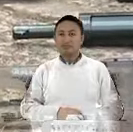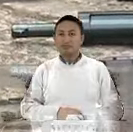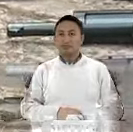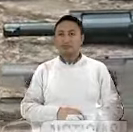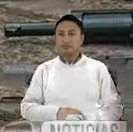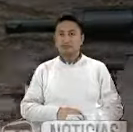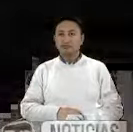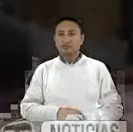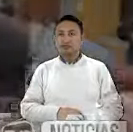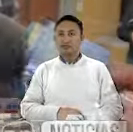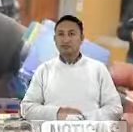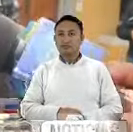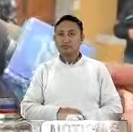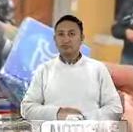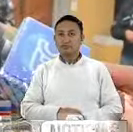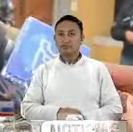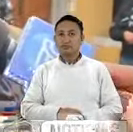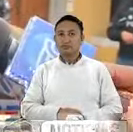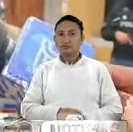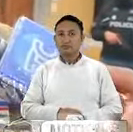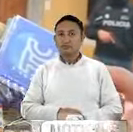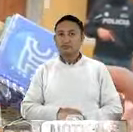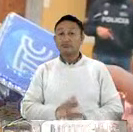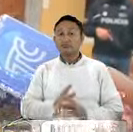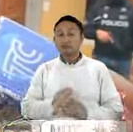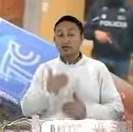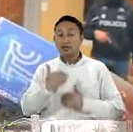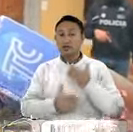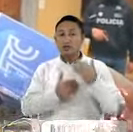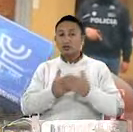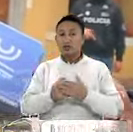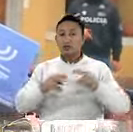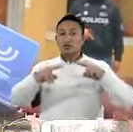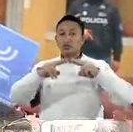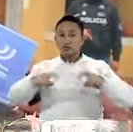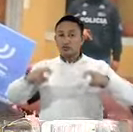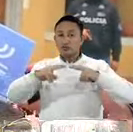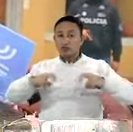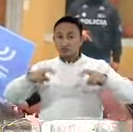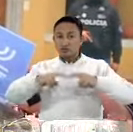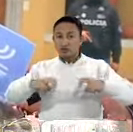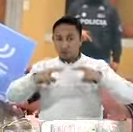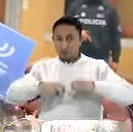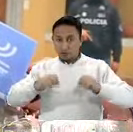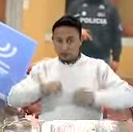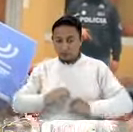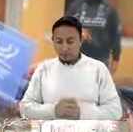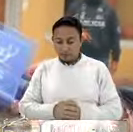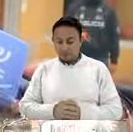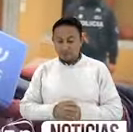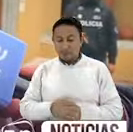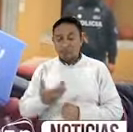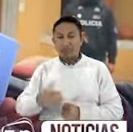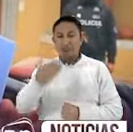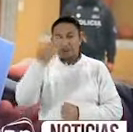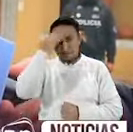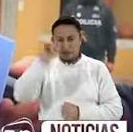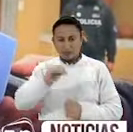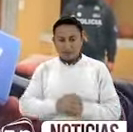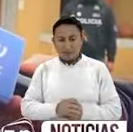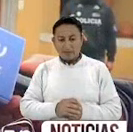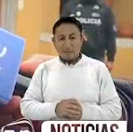la capital. Se irán determinando hilos investigativos para establecer si hay